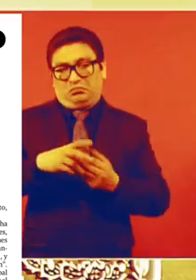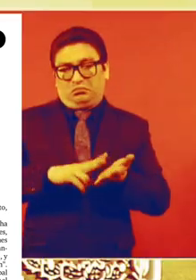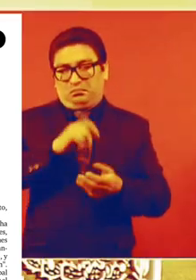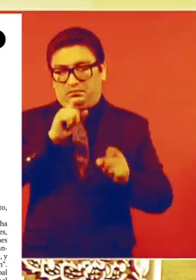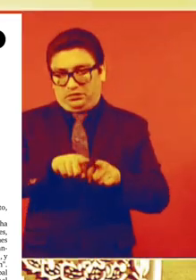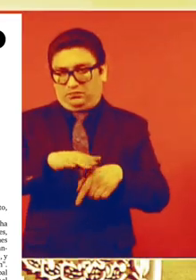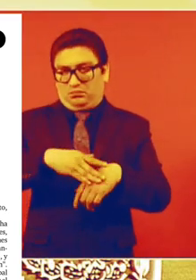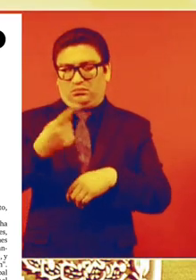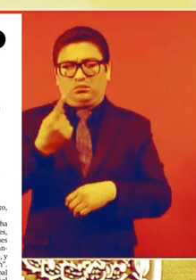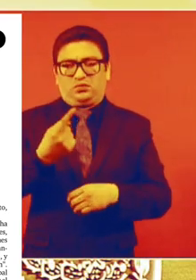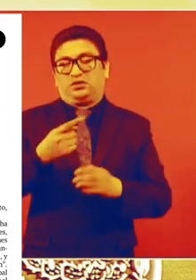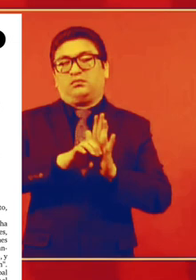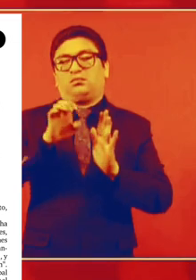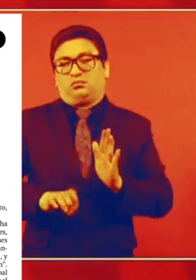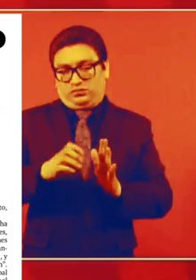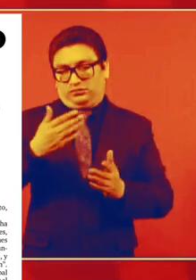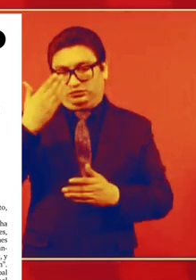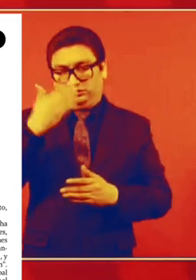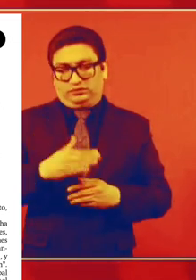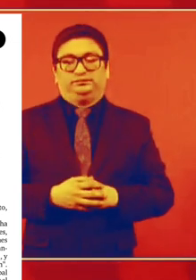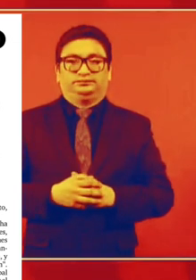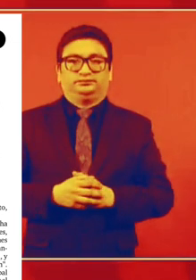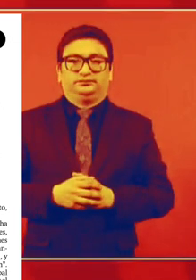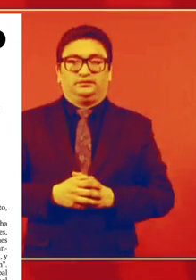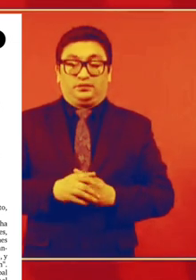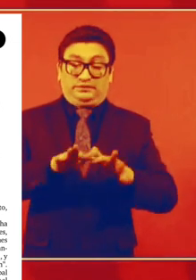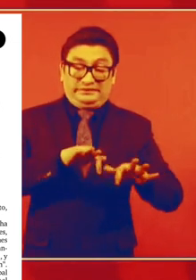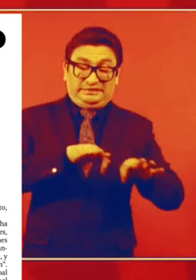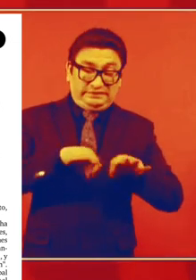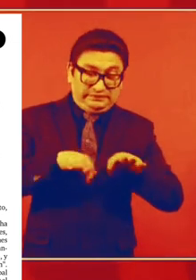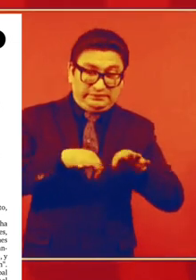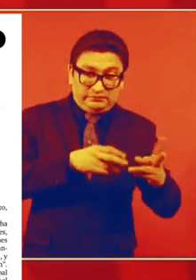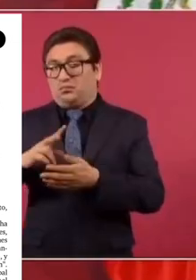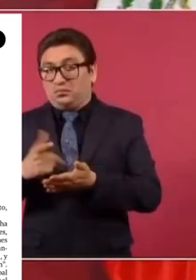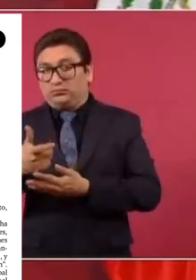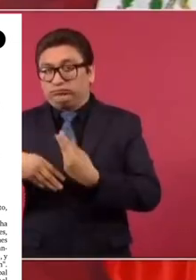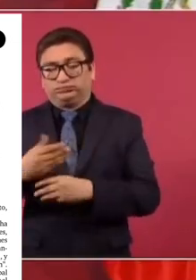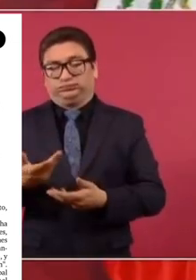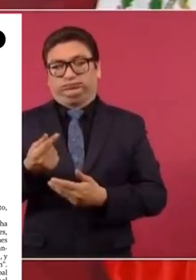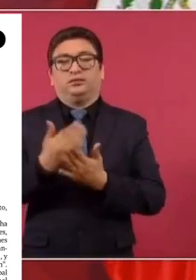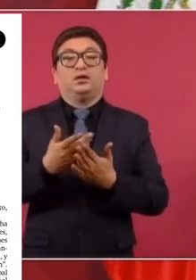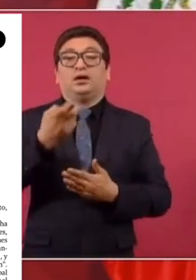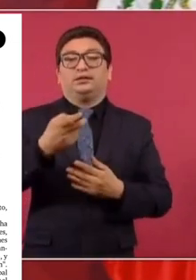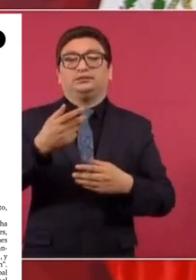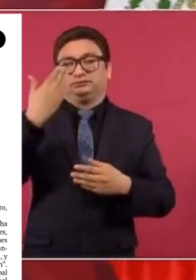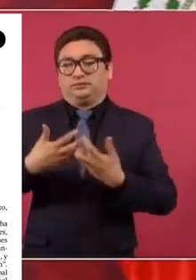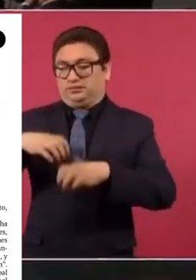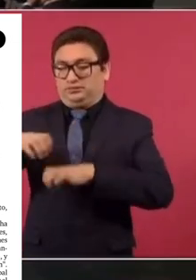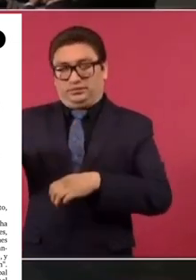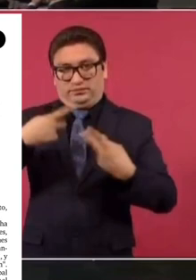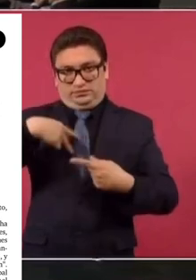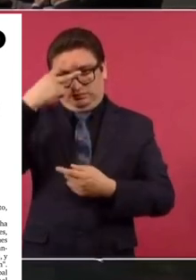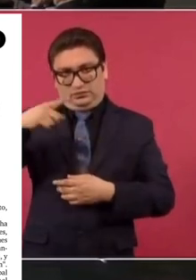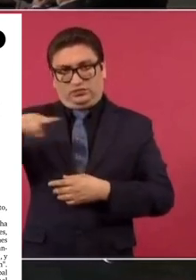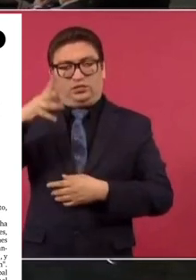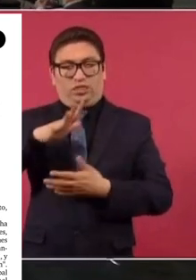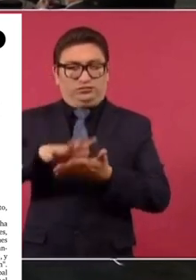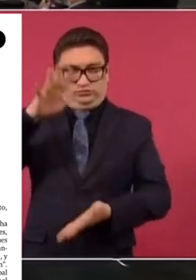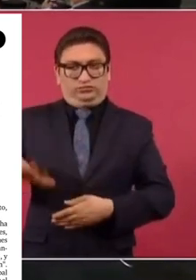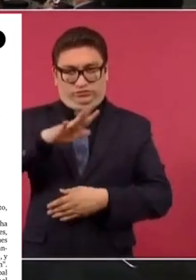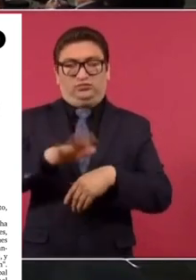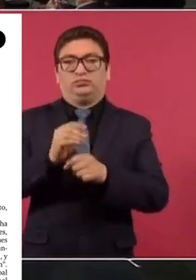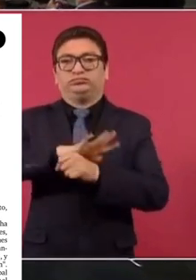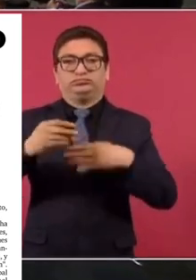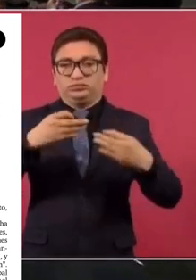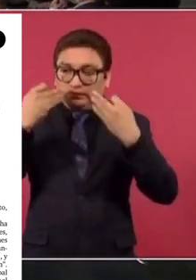capital. Porque podríamos decir que significa más, que representa más el trabajo que el capital. Afortunadamente, los empresarios mexicanos, casi todos, y lo vimos en la